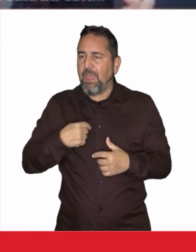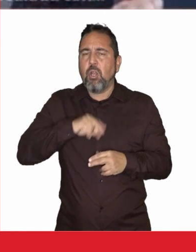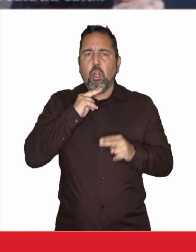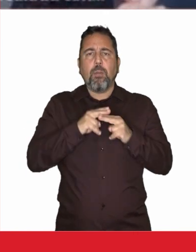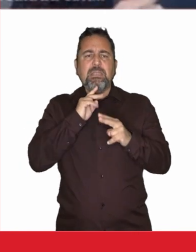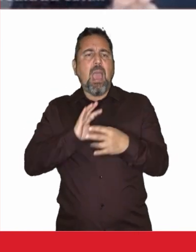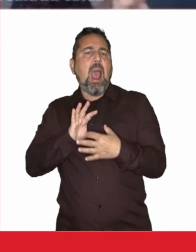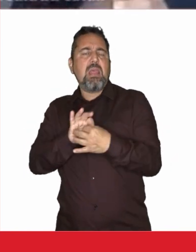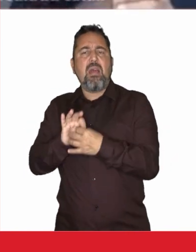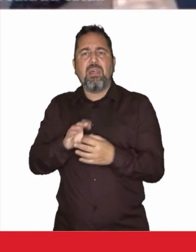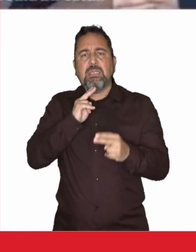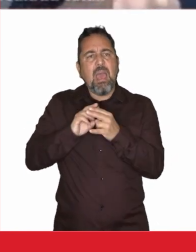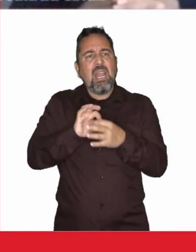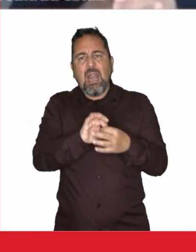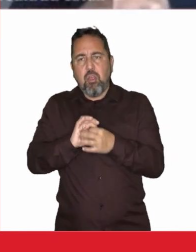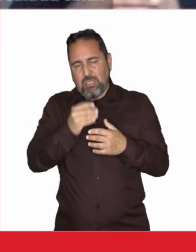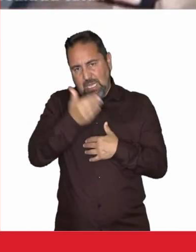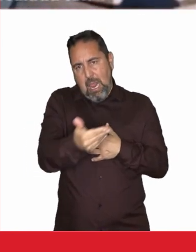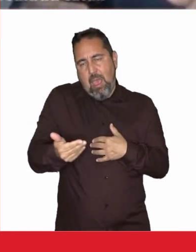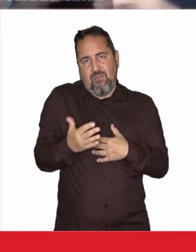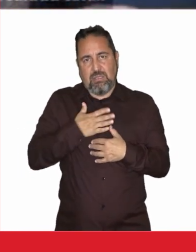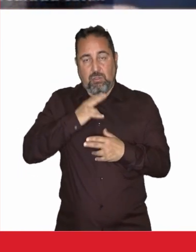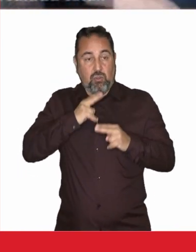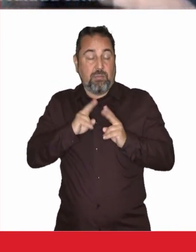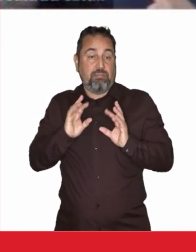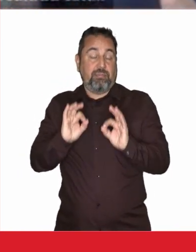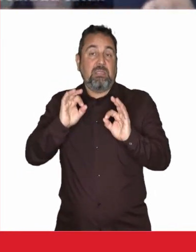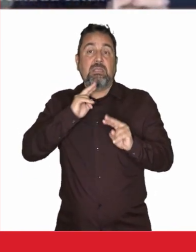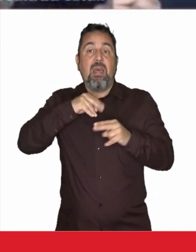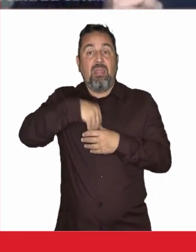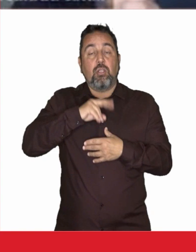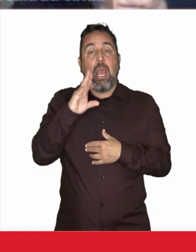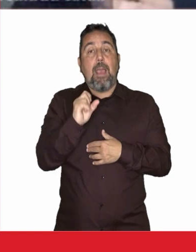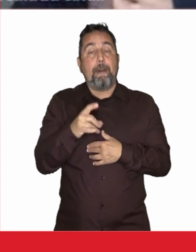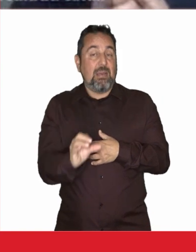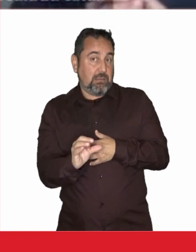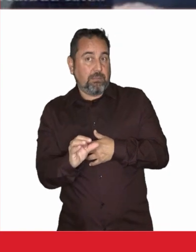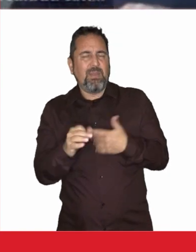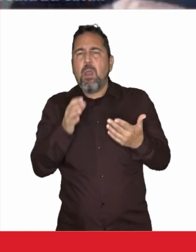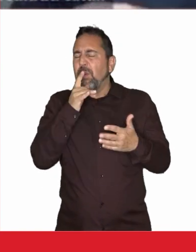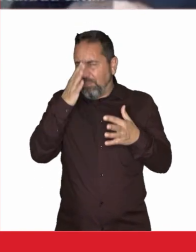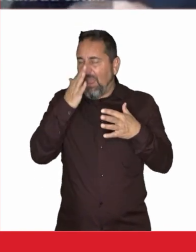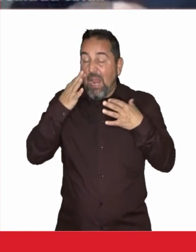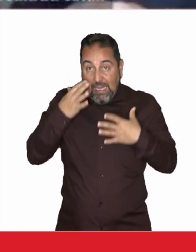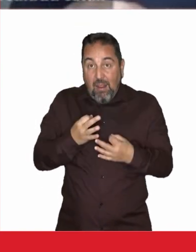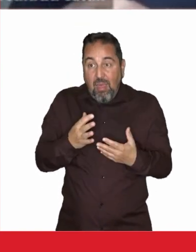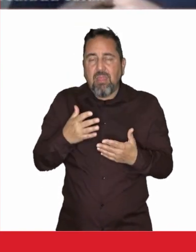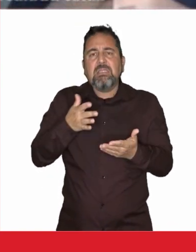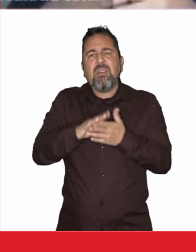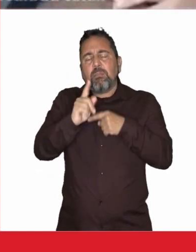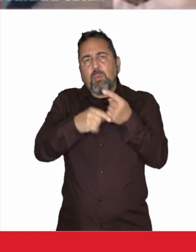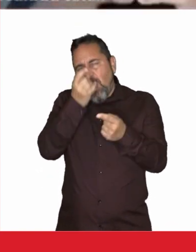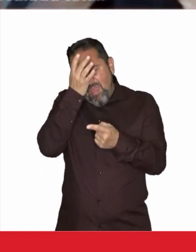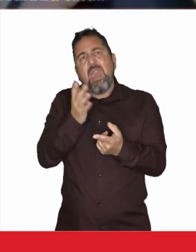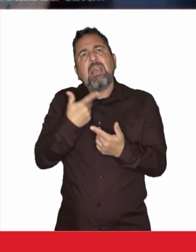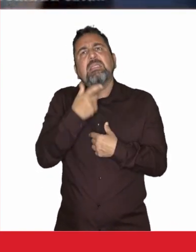¿vale? Nosotras usamos más el nombre de alianzas que de relaciones clave, que es como se llama comúnmente en el modelo del Canvas, porque